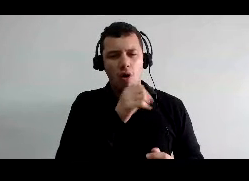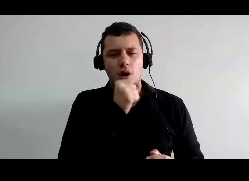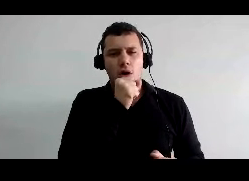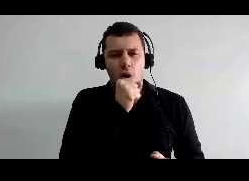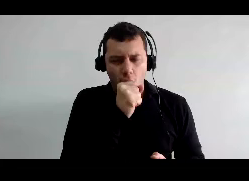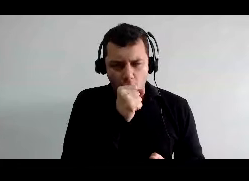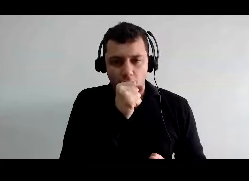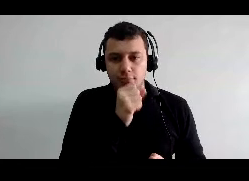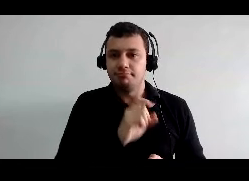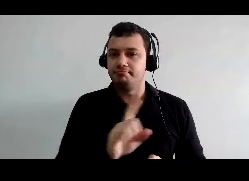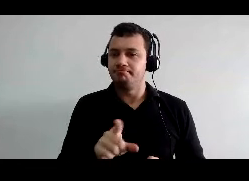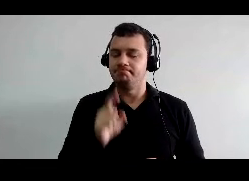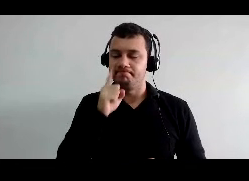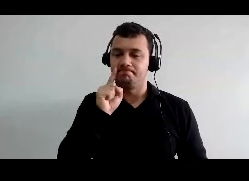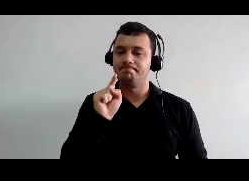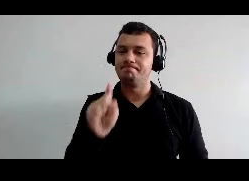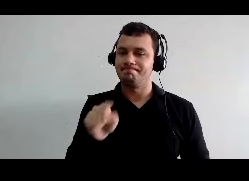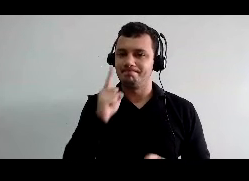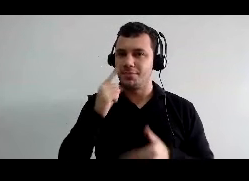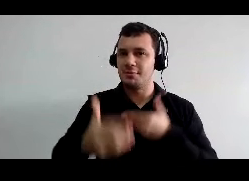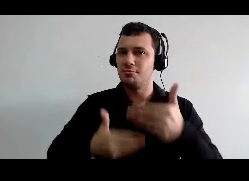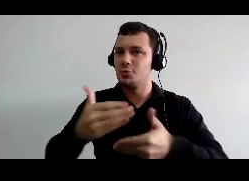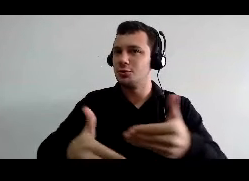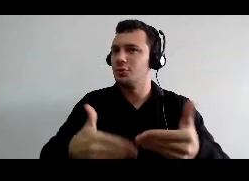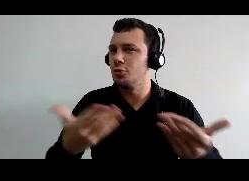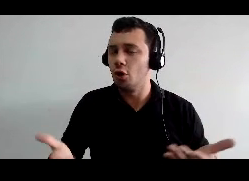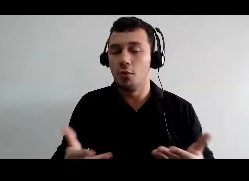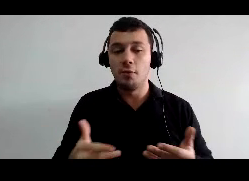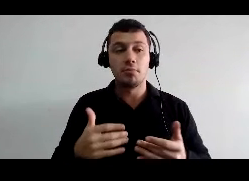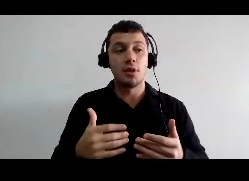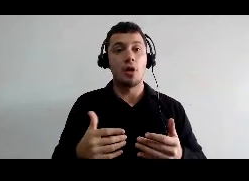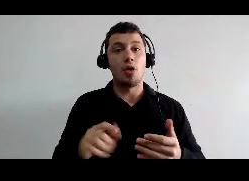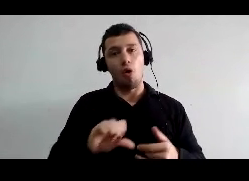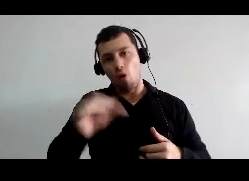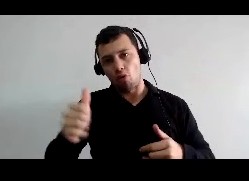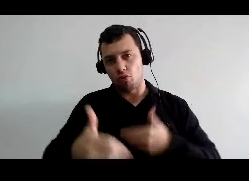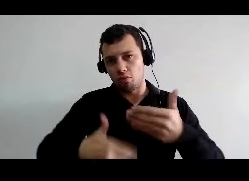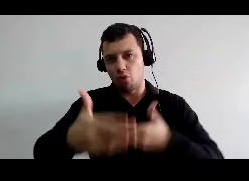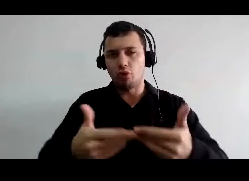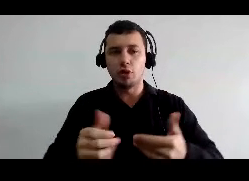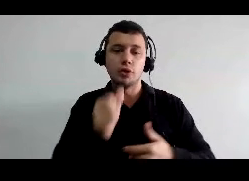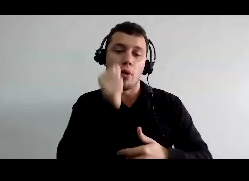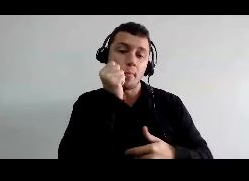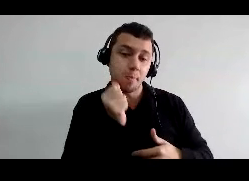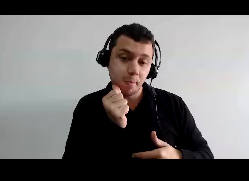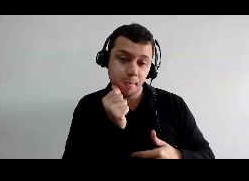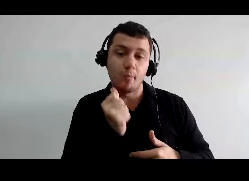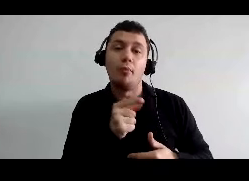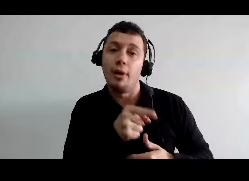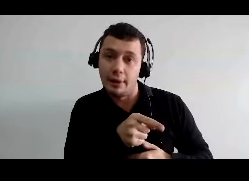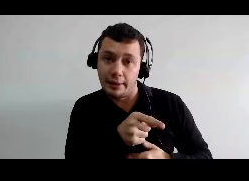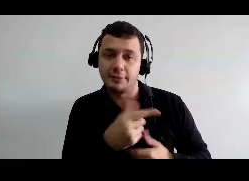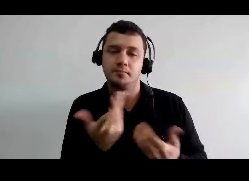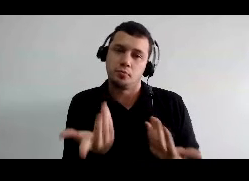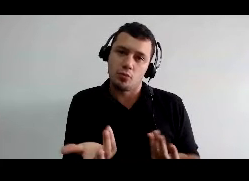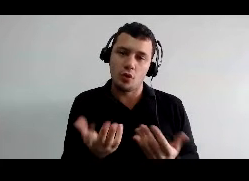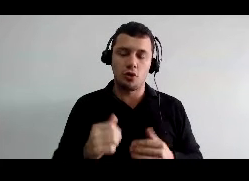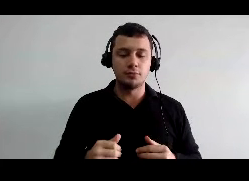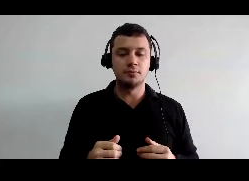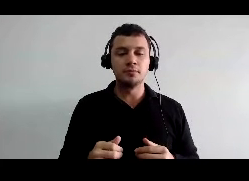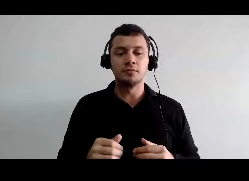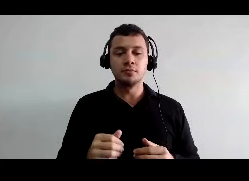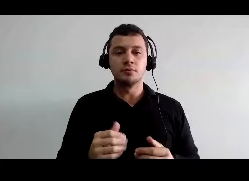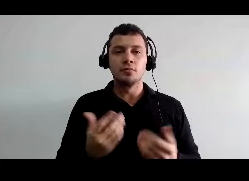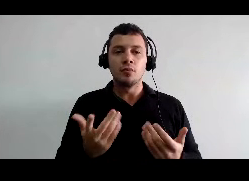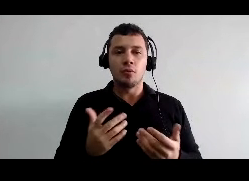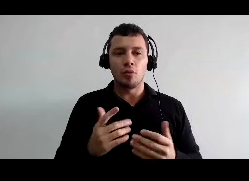generan aerosoles en los procesos de terapia respiratoria. Cuando estamos haciendo micronebulizaciones